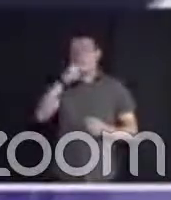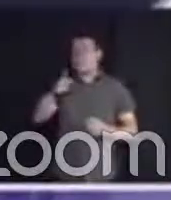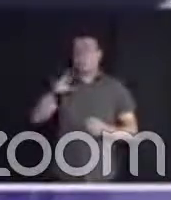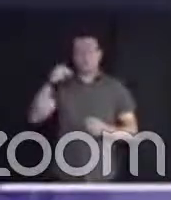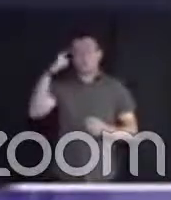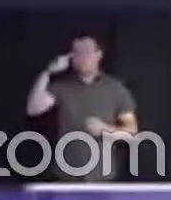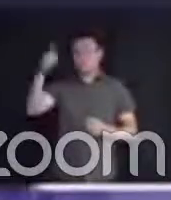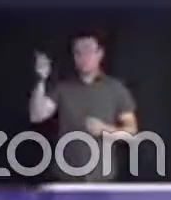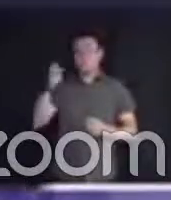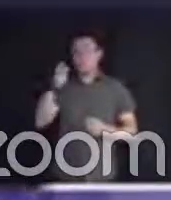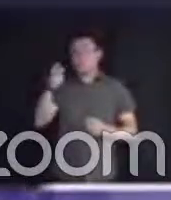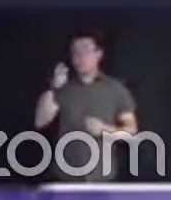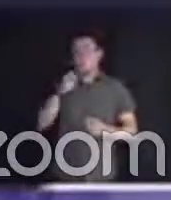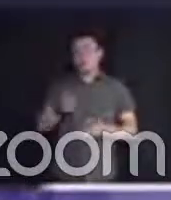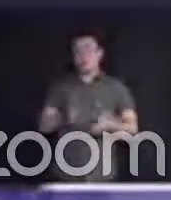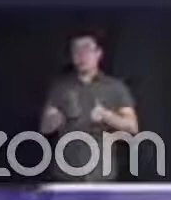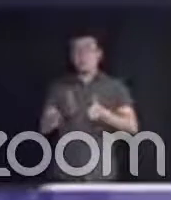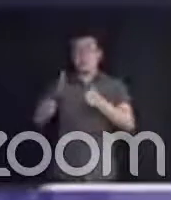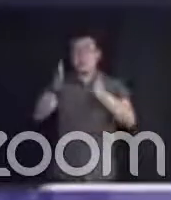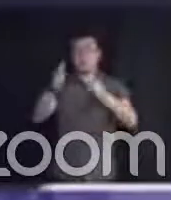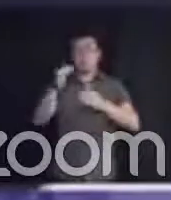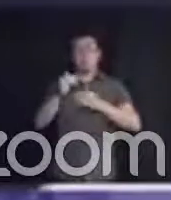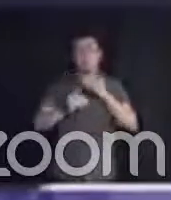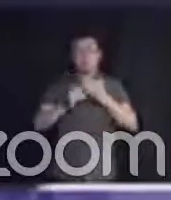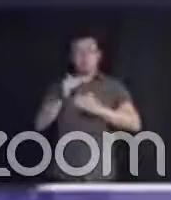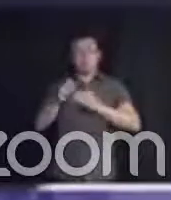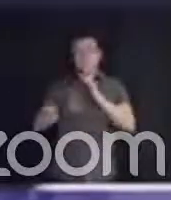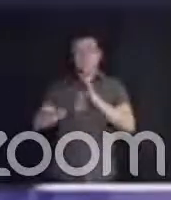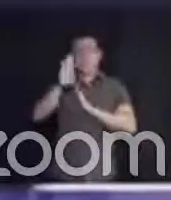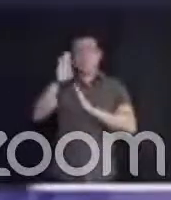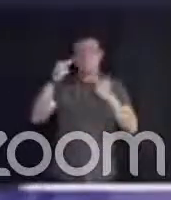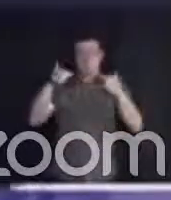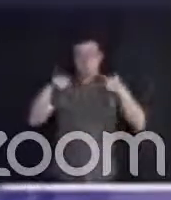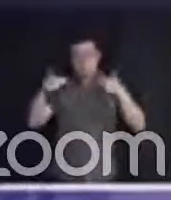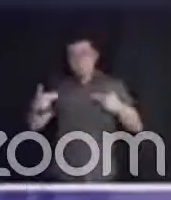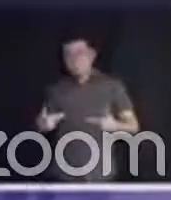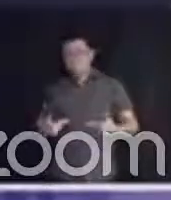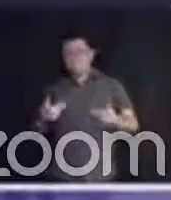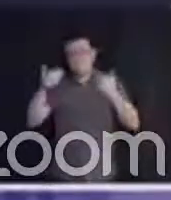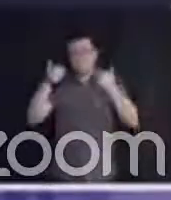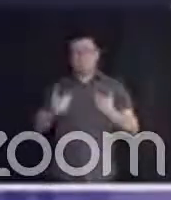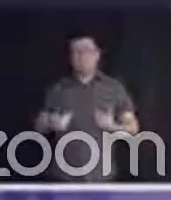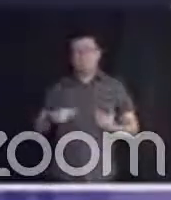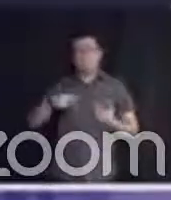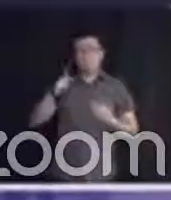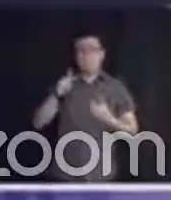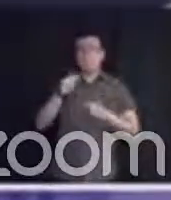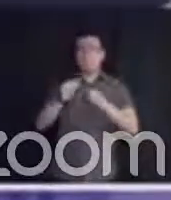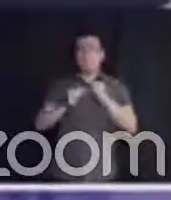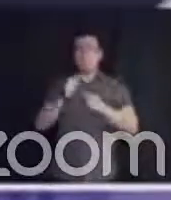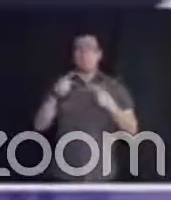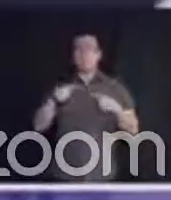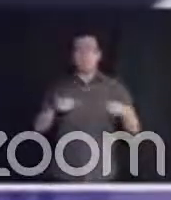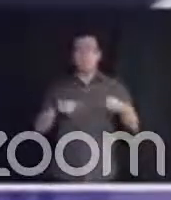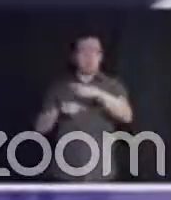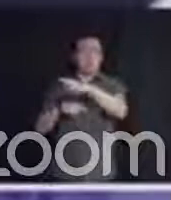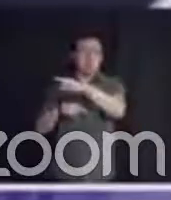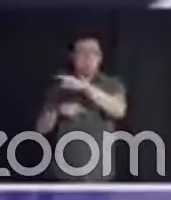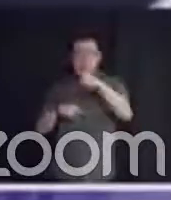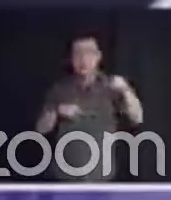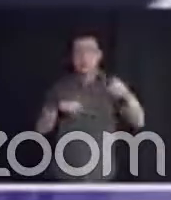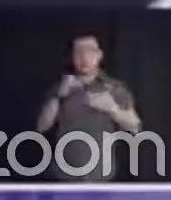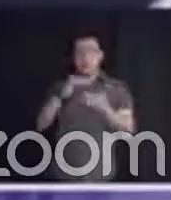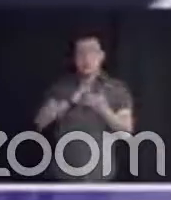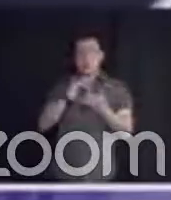el camino porque en el camino vas creciendo como ser humano, pero sobre todo vas conociendo las personas que realmente te quieren apoyar